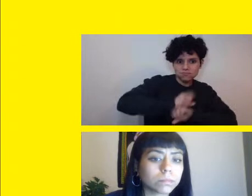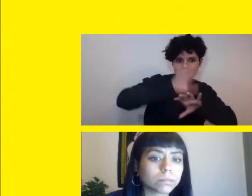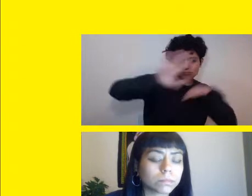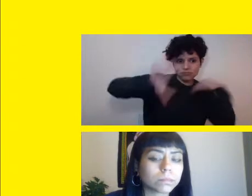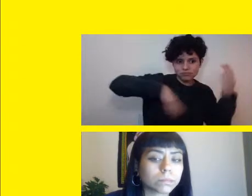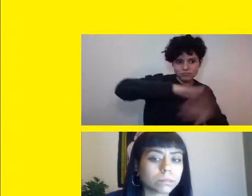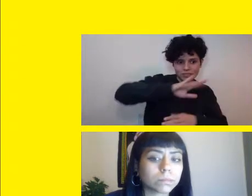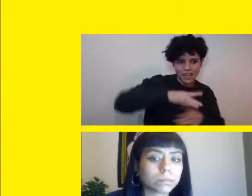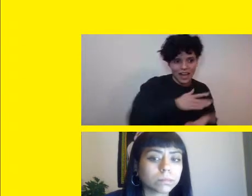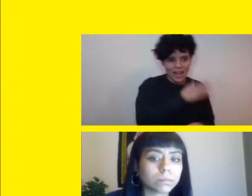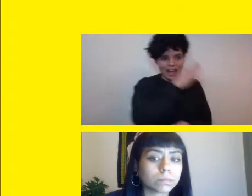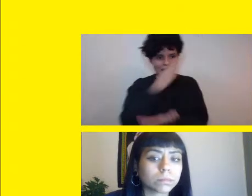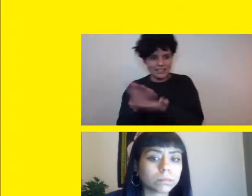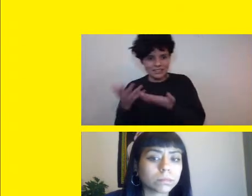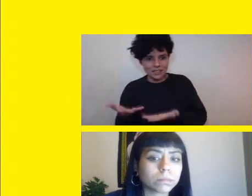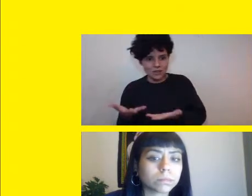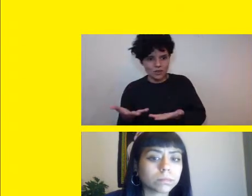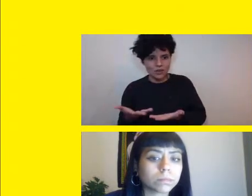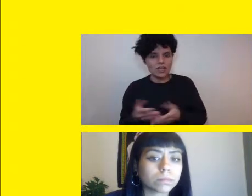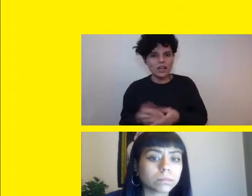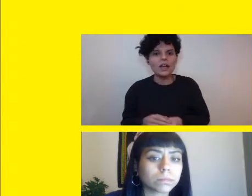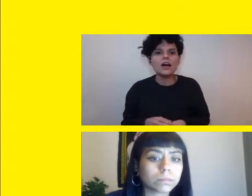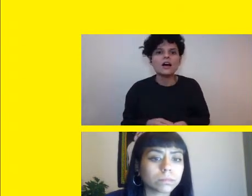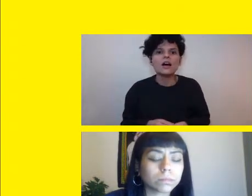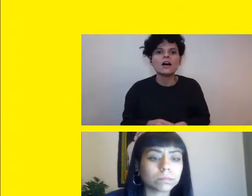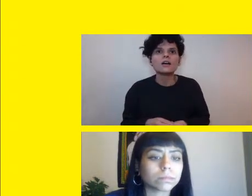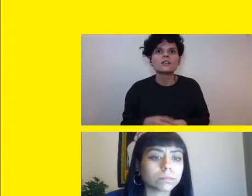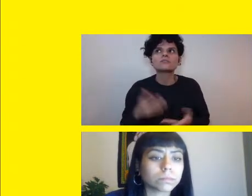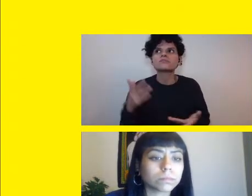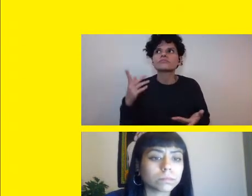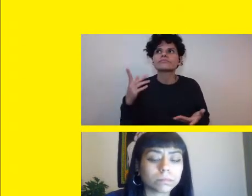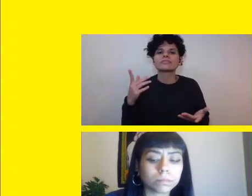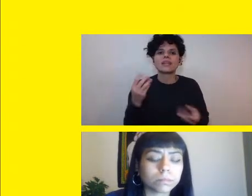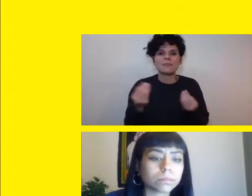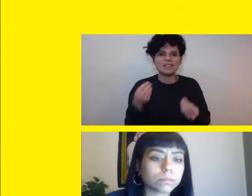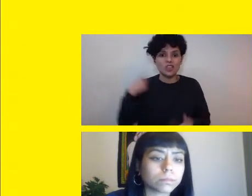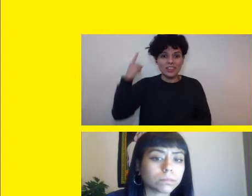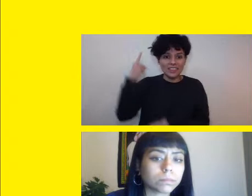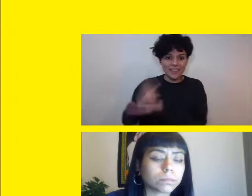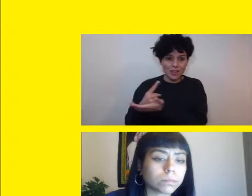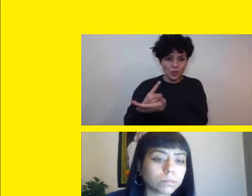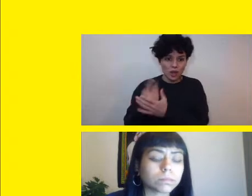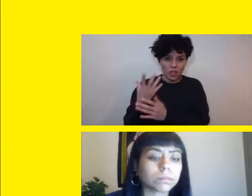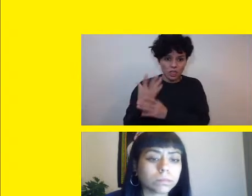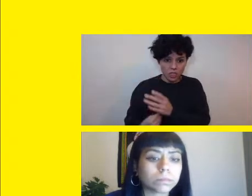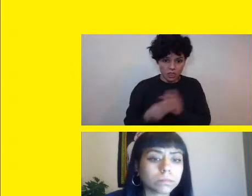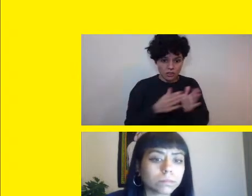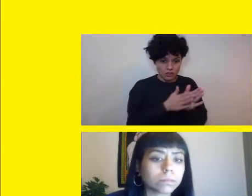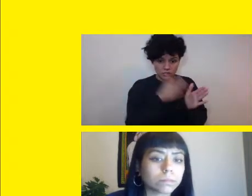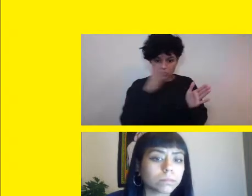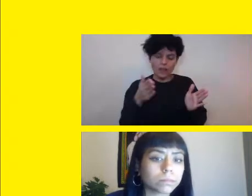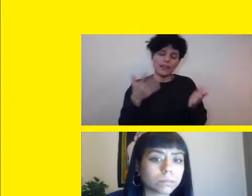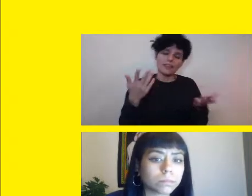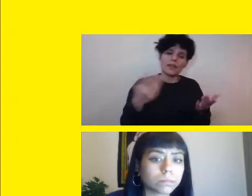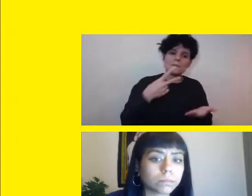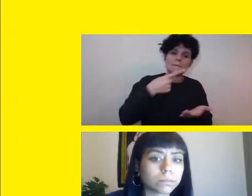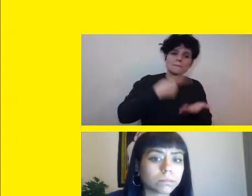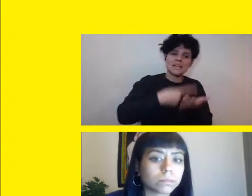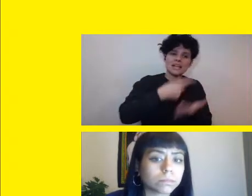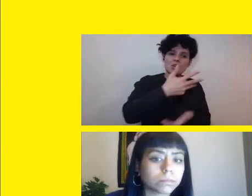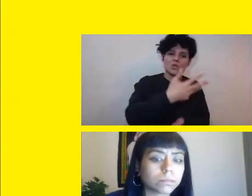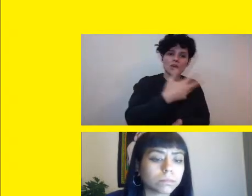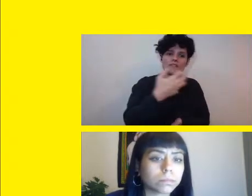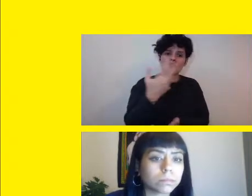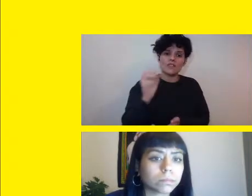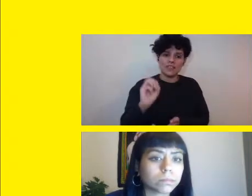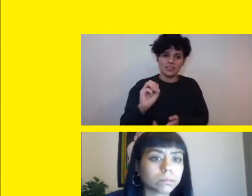tramo que existió entre el fin de la dictadura y la posdictadura al estallido derechamente no significó ningún